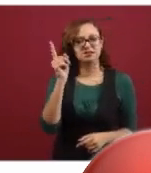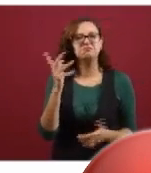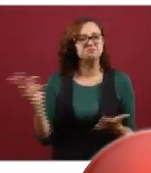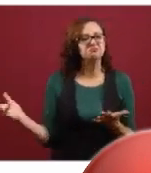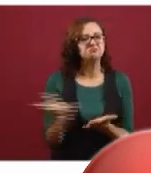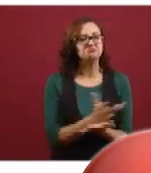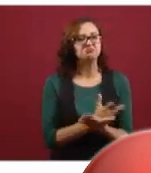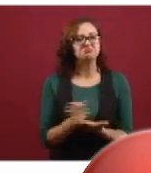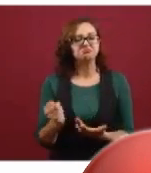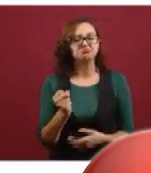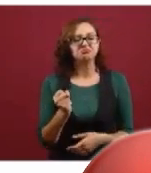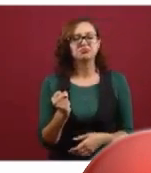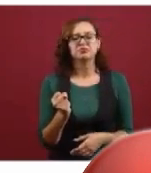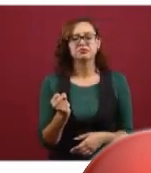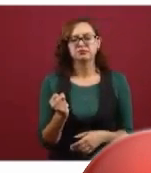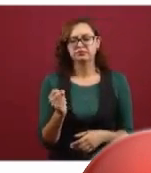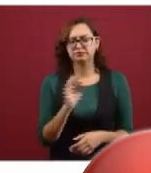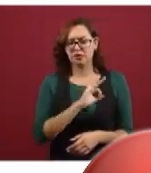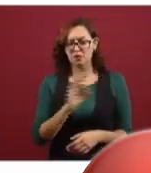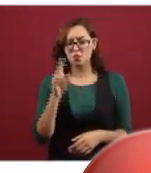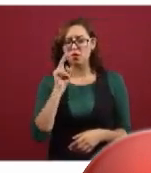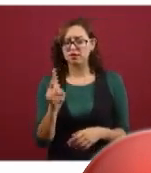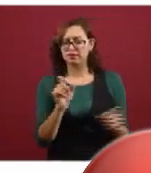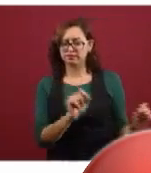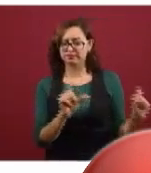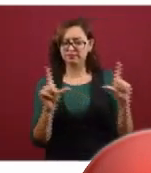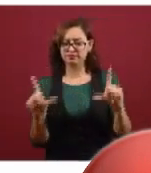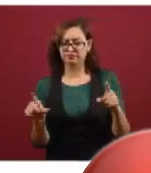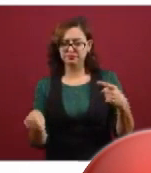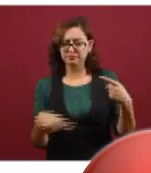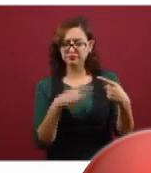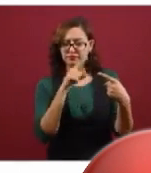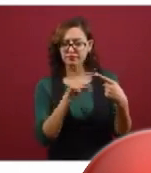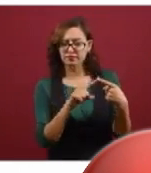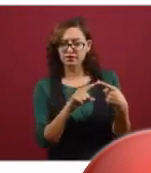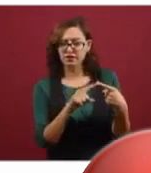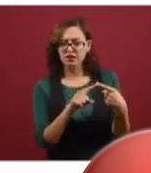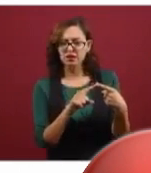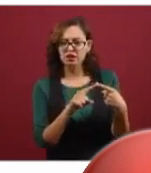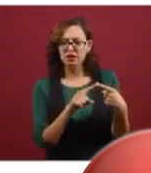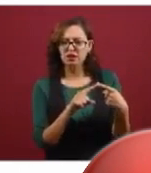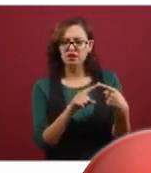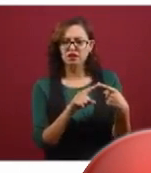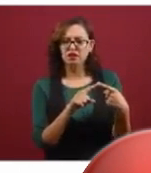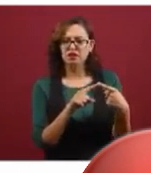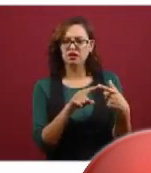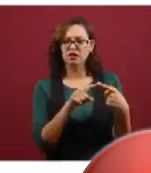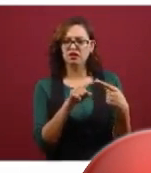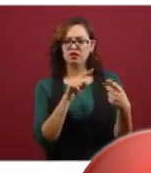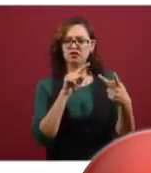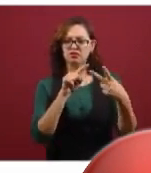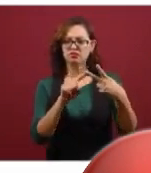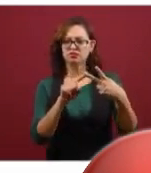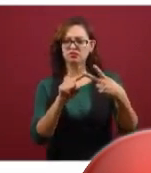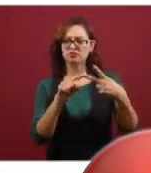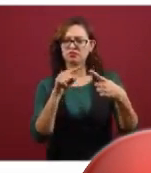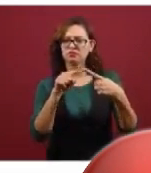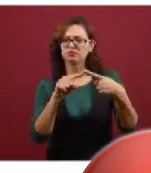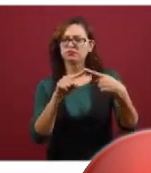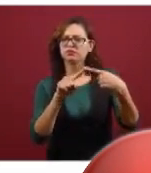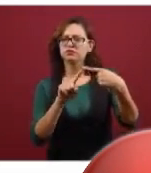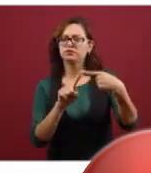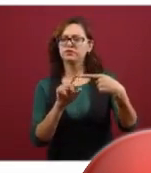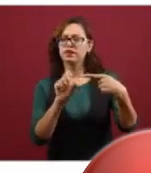que en primer lugar está Statoil, luego sigue Petrobras y en tercer lugar Petróleos